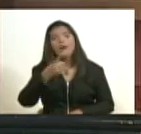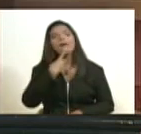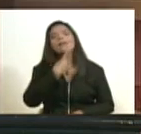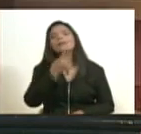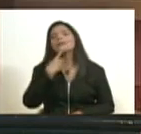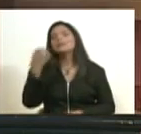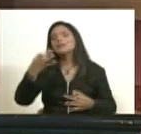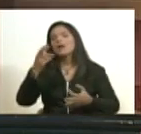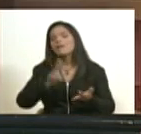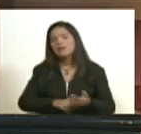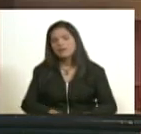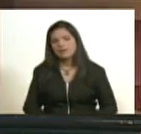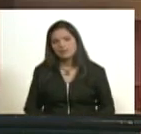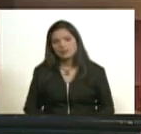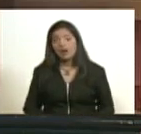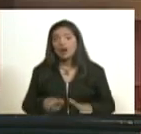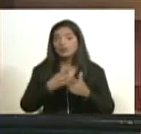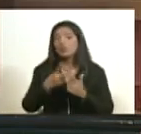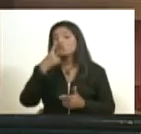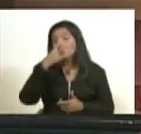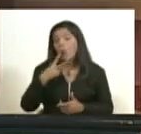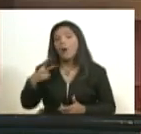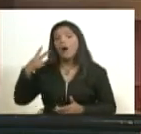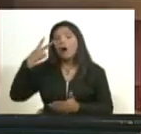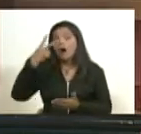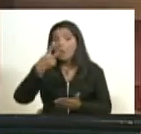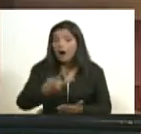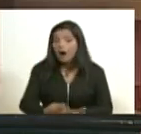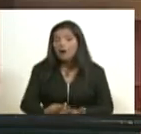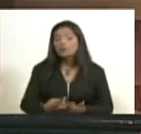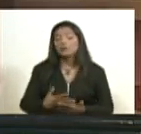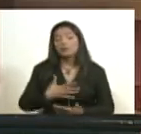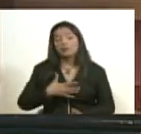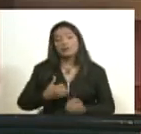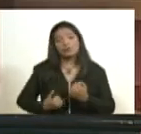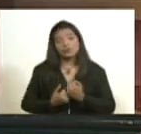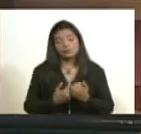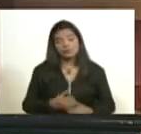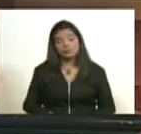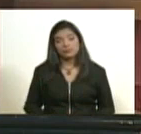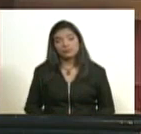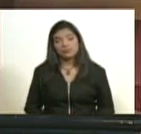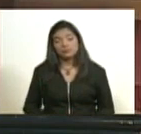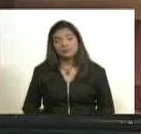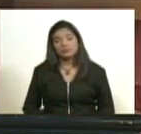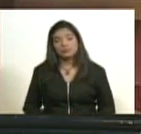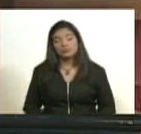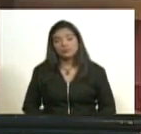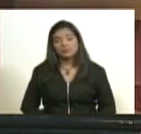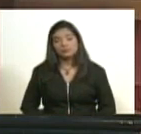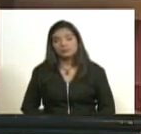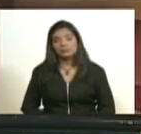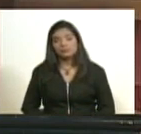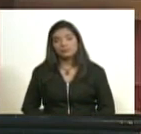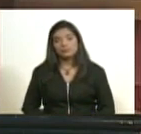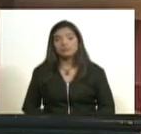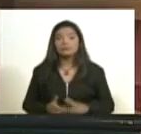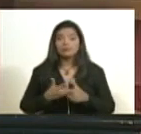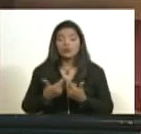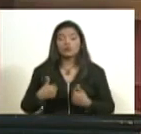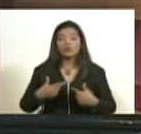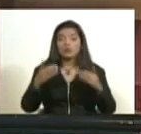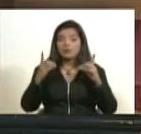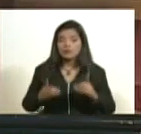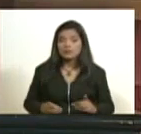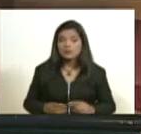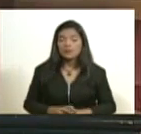verdades. O sea que esos dos años obran a nuestro favor, Ernesto. Por eso decidí